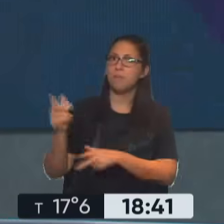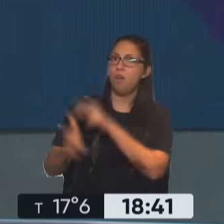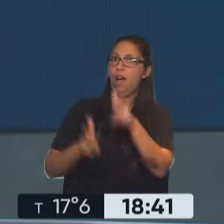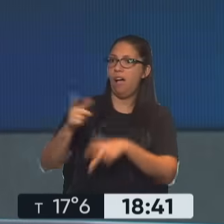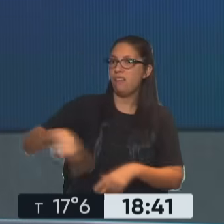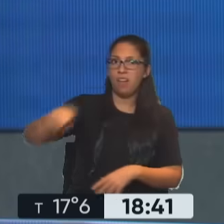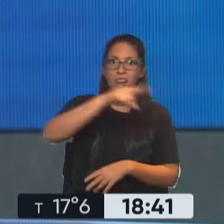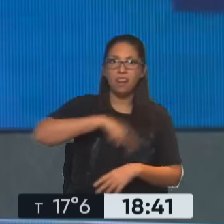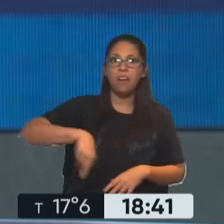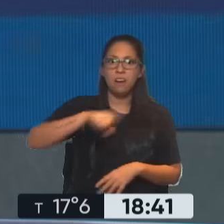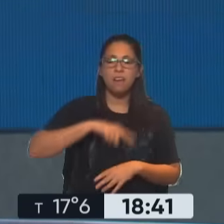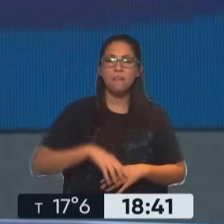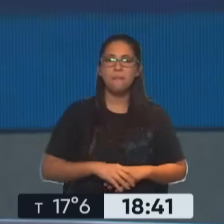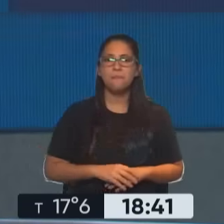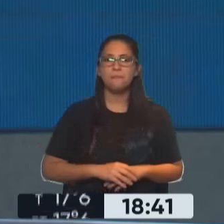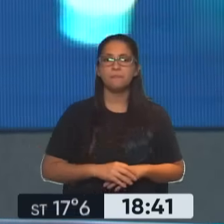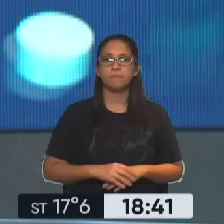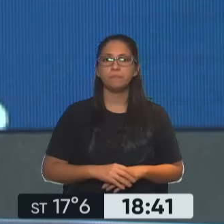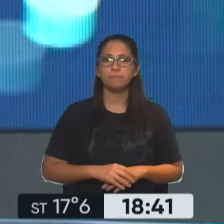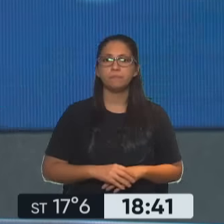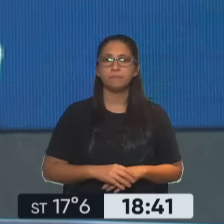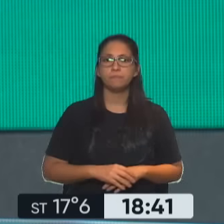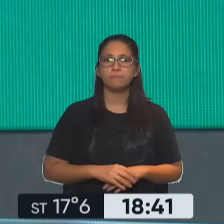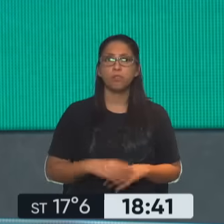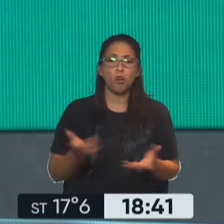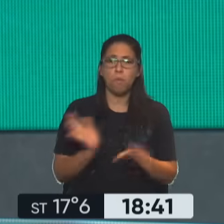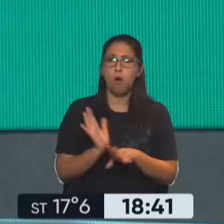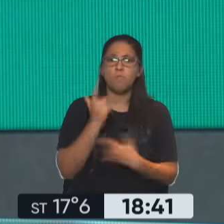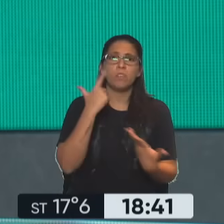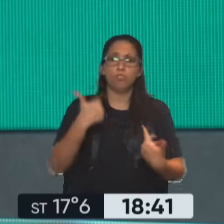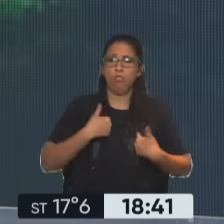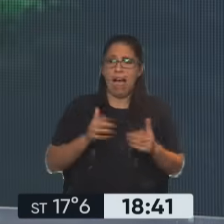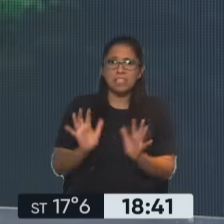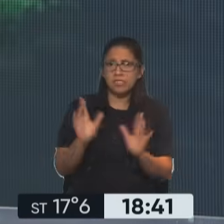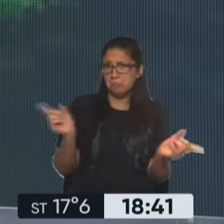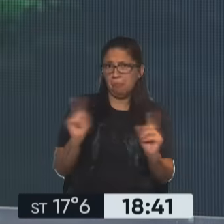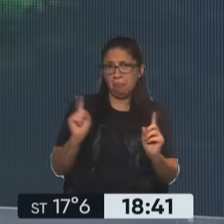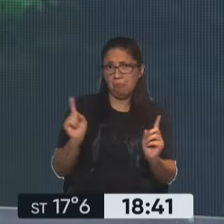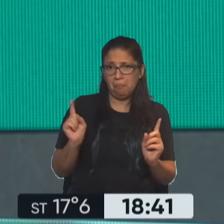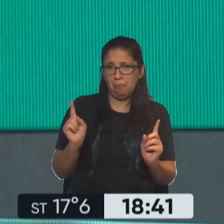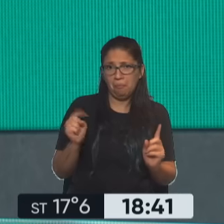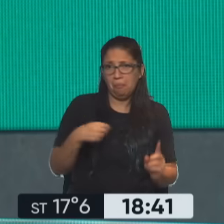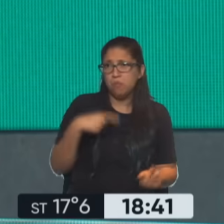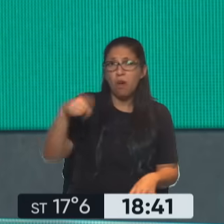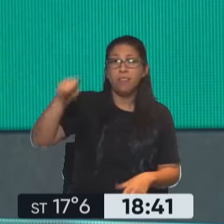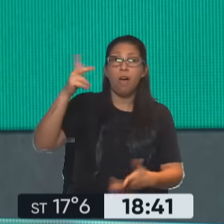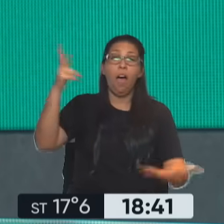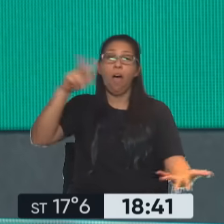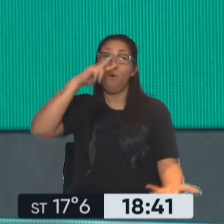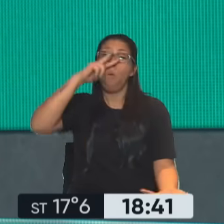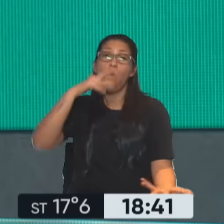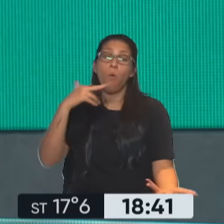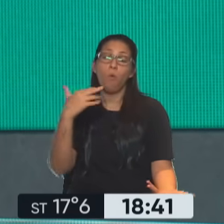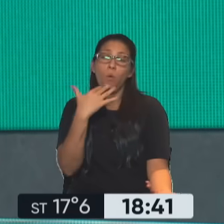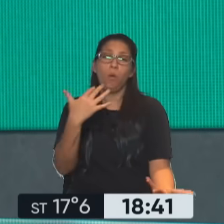remarca la Gila, que yo no soy así. Yo no soy así. Yo no necesito todo eso.